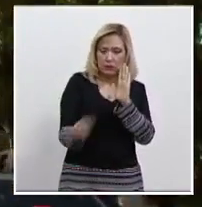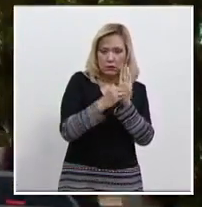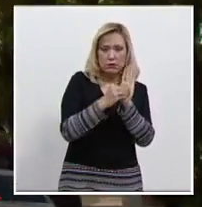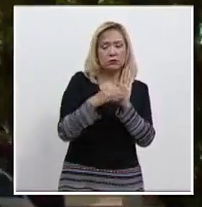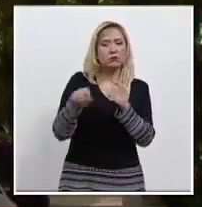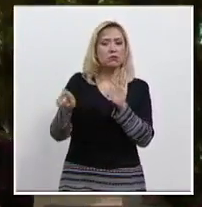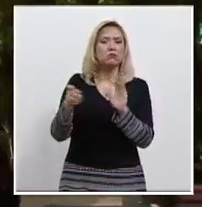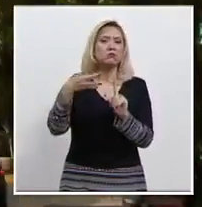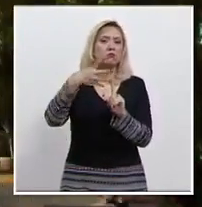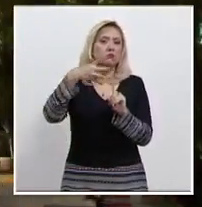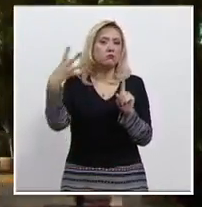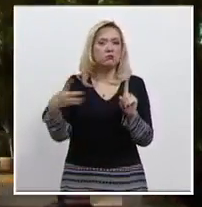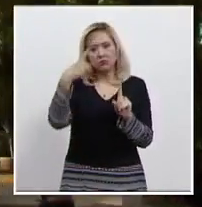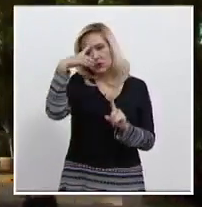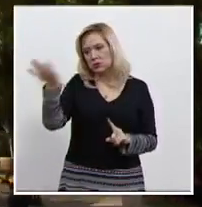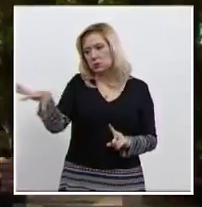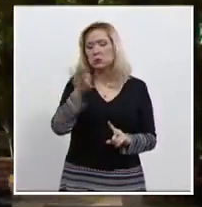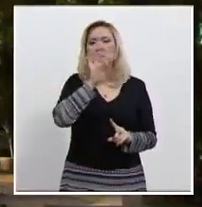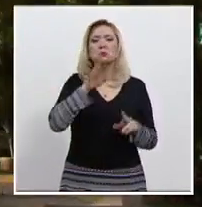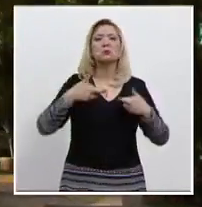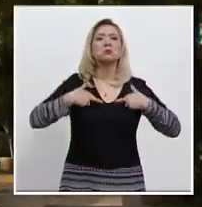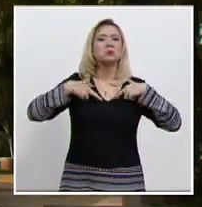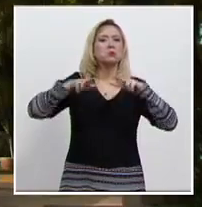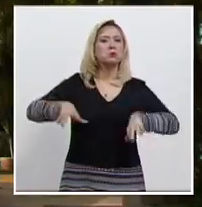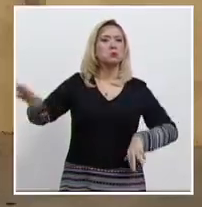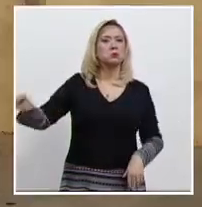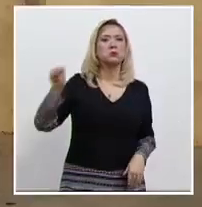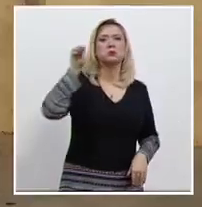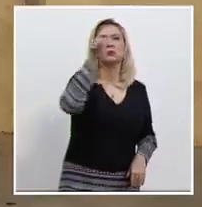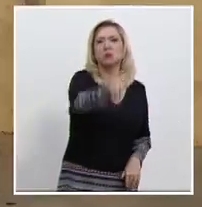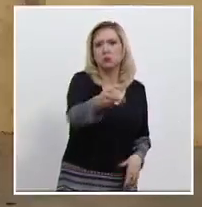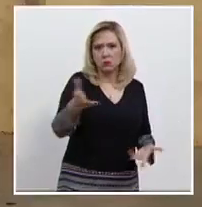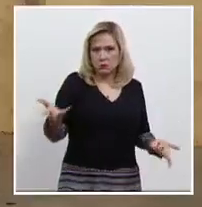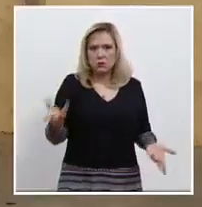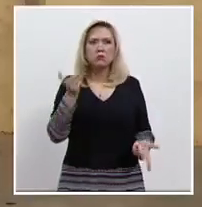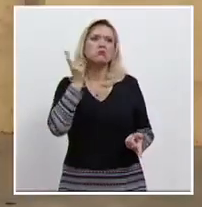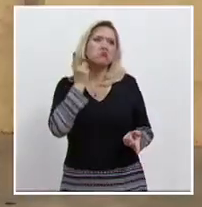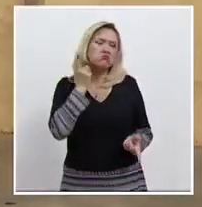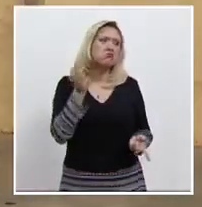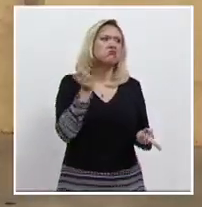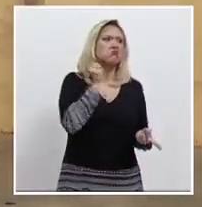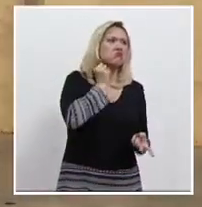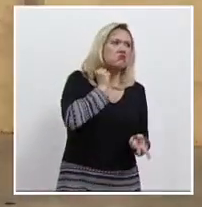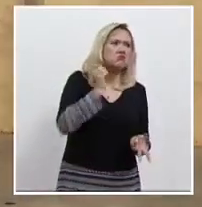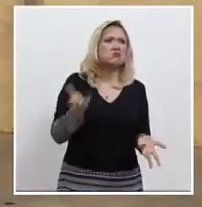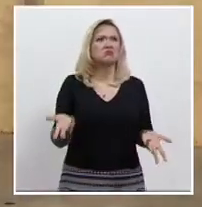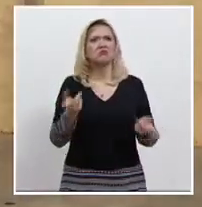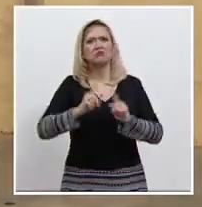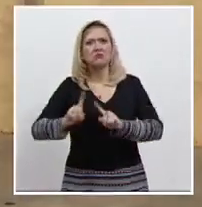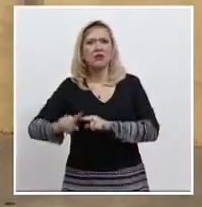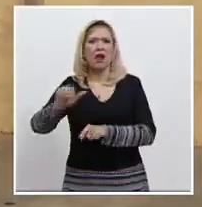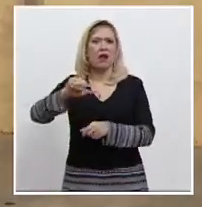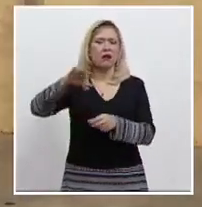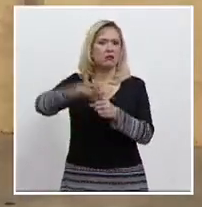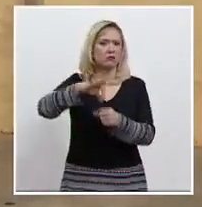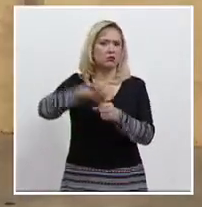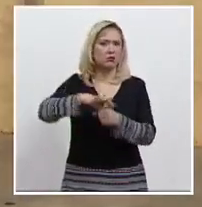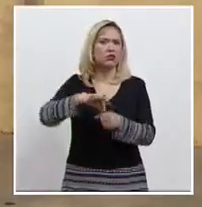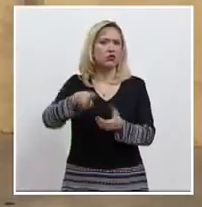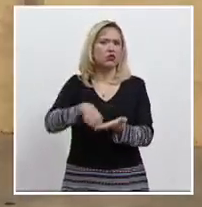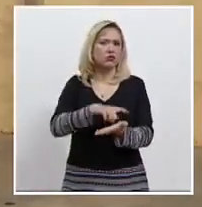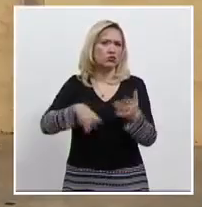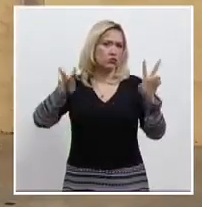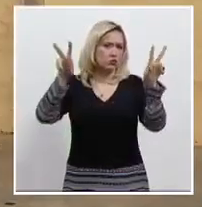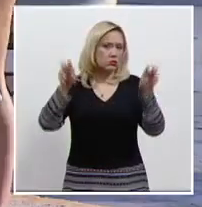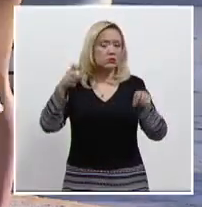derecho de ser votados en elecciones populares y ocupar cargos administrativos en materia electoral. El proyecto